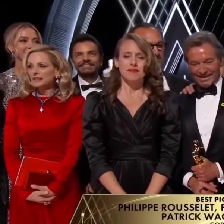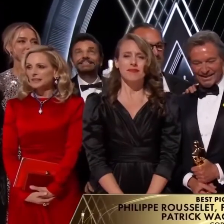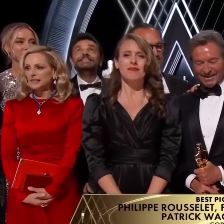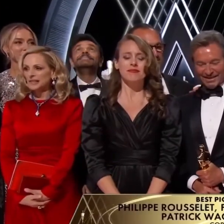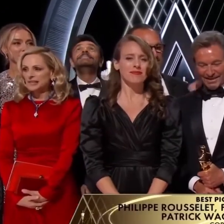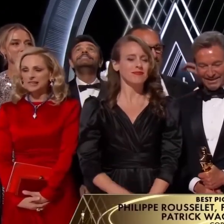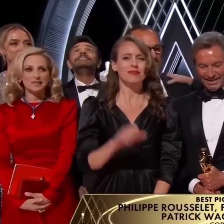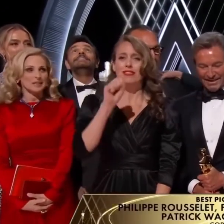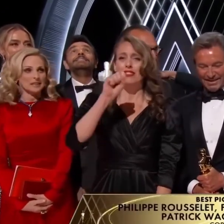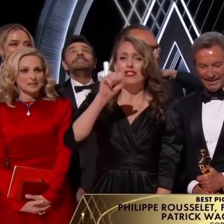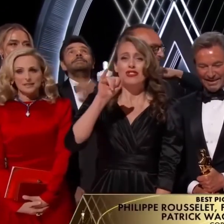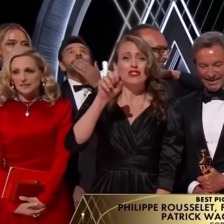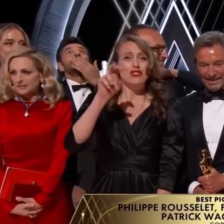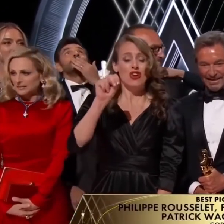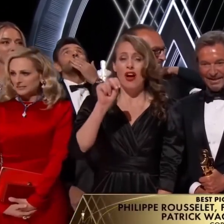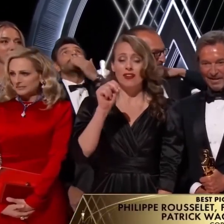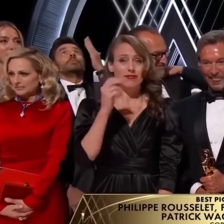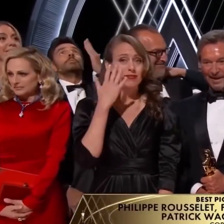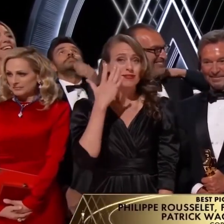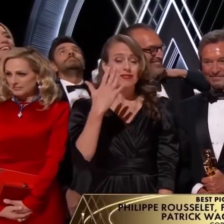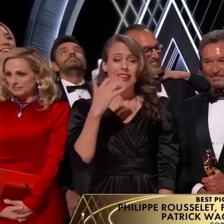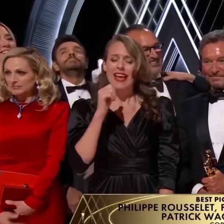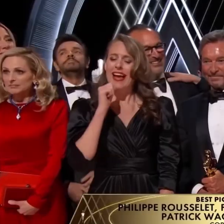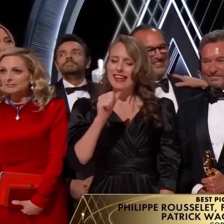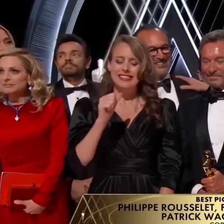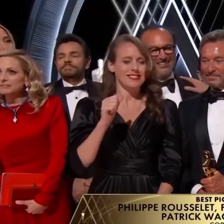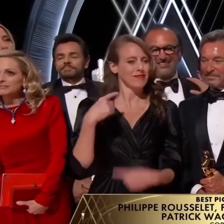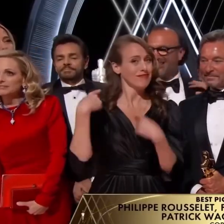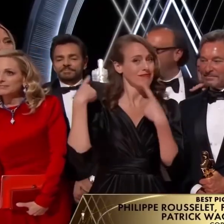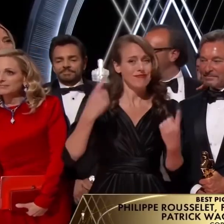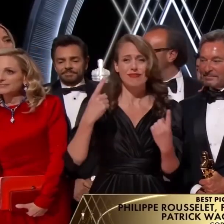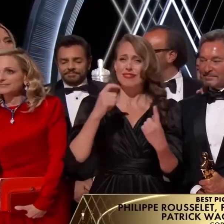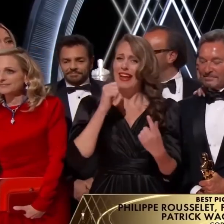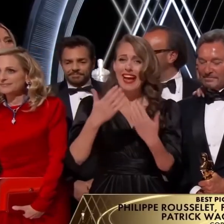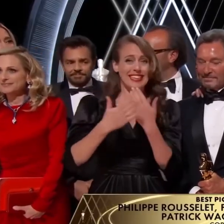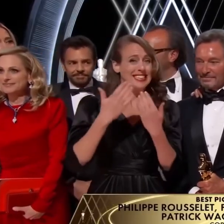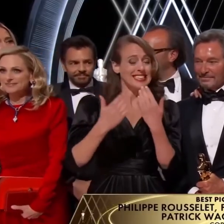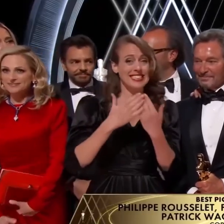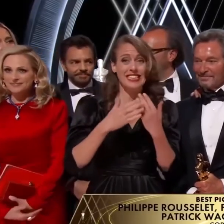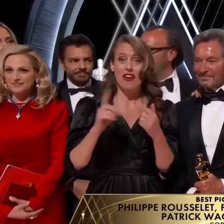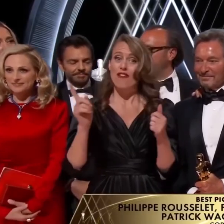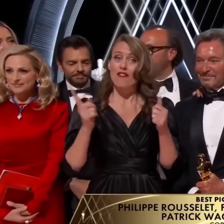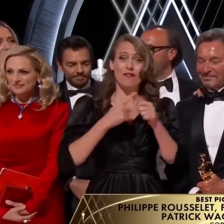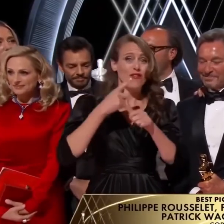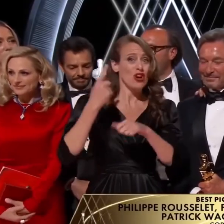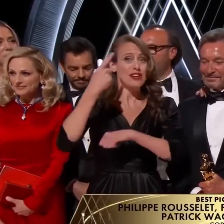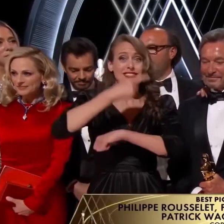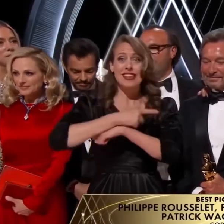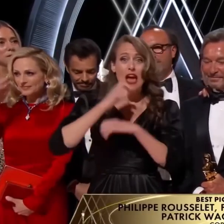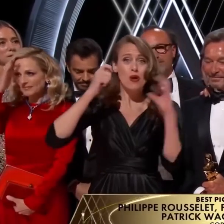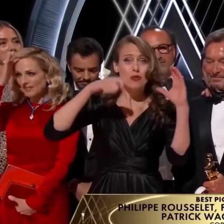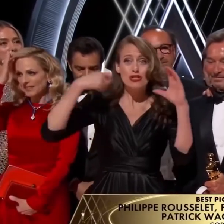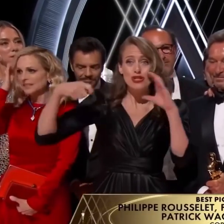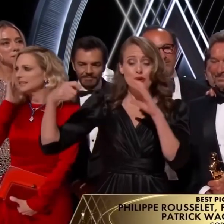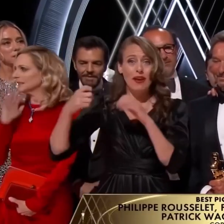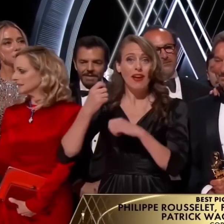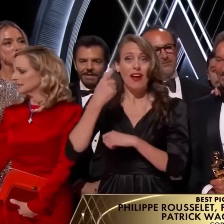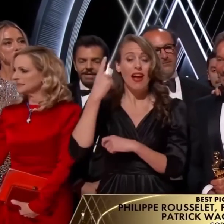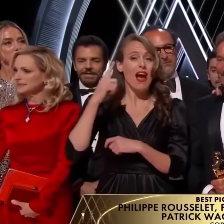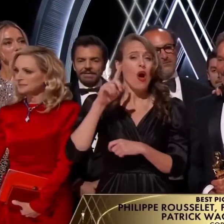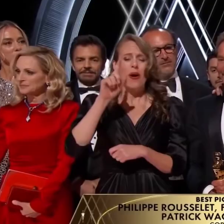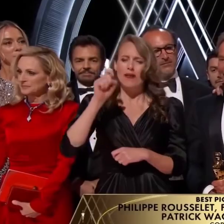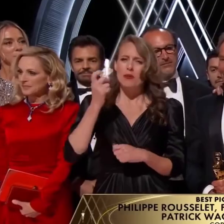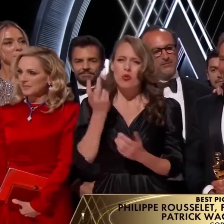reportajes oficiales. Y como mi canal se llama Cazando al Oscar, no había una mejor manera de inaugurar la sección que con la actual ganadora del Oscar a